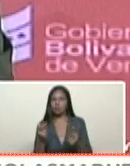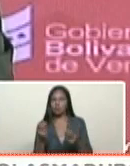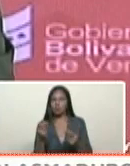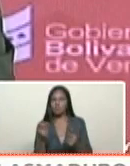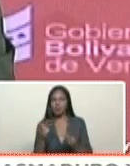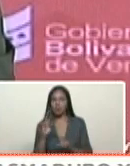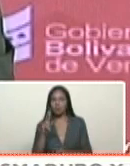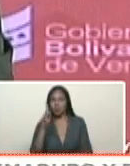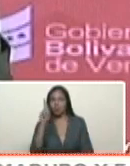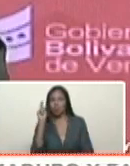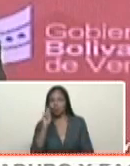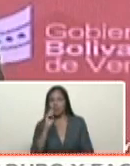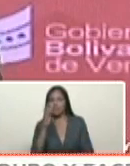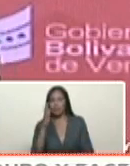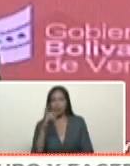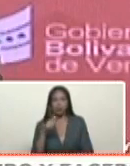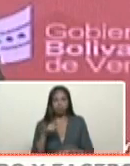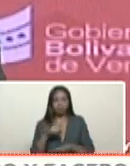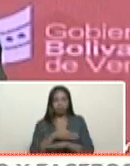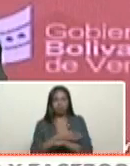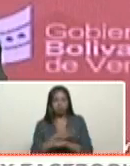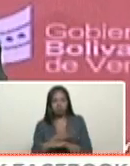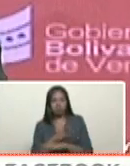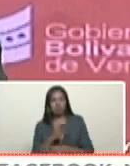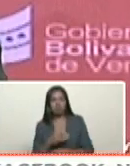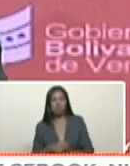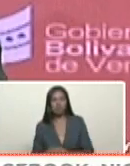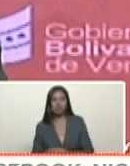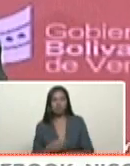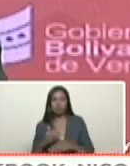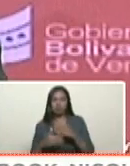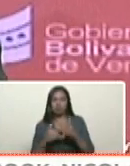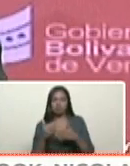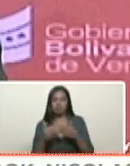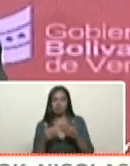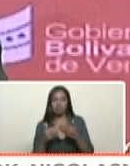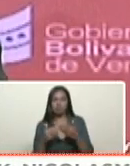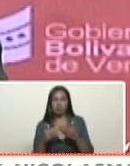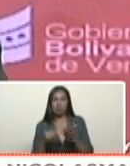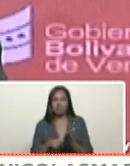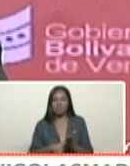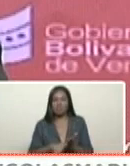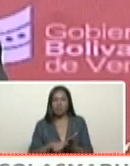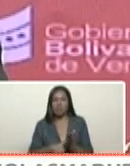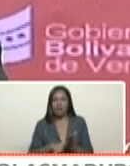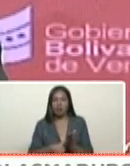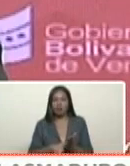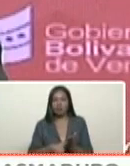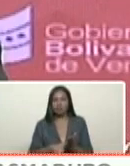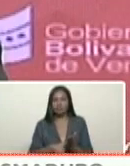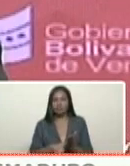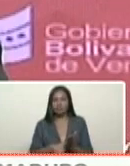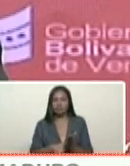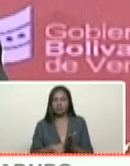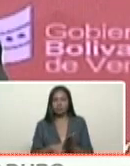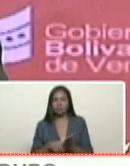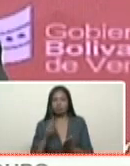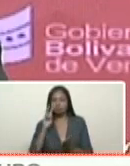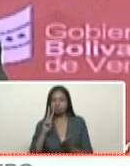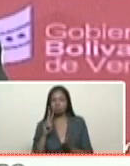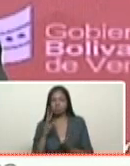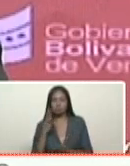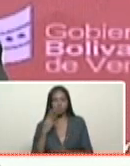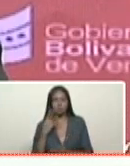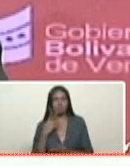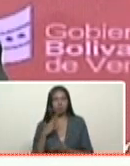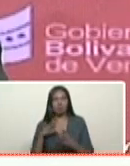máximo un mes, hagamos un proceso de carnetización y regularización